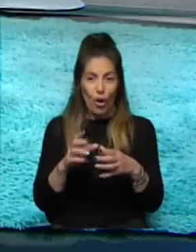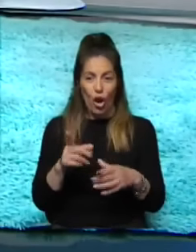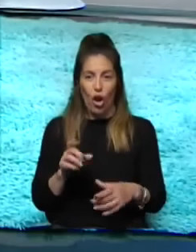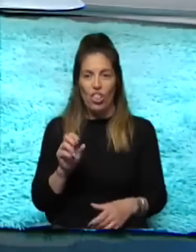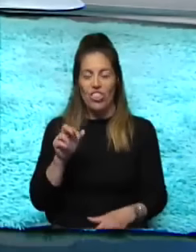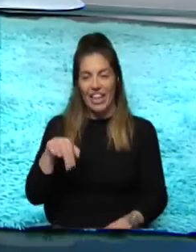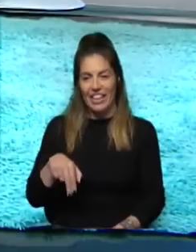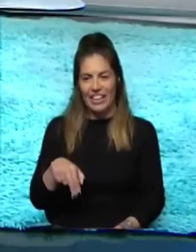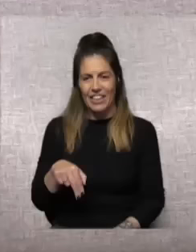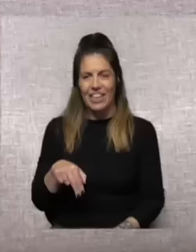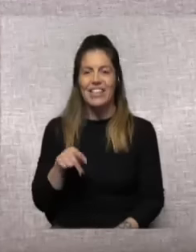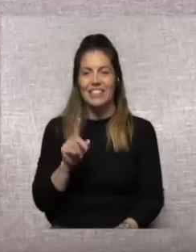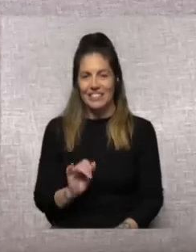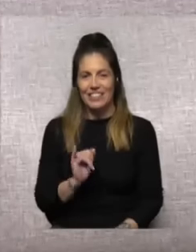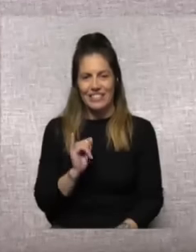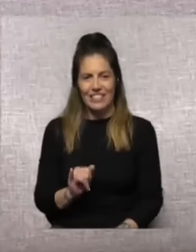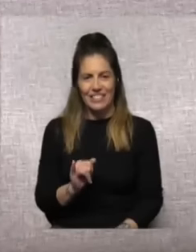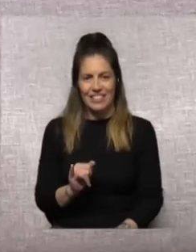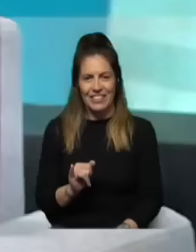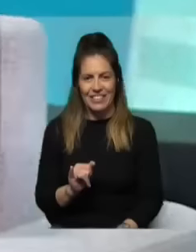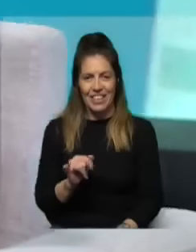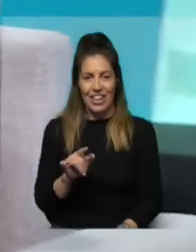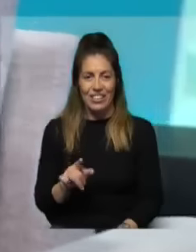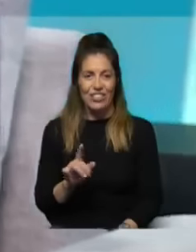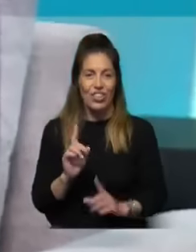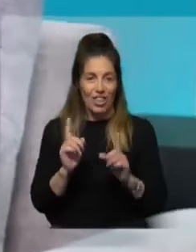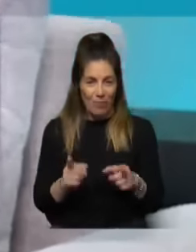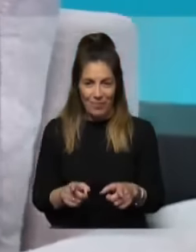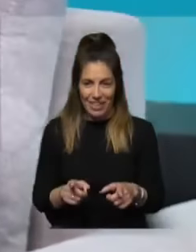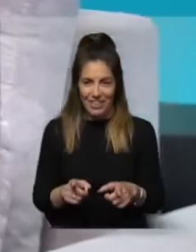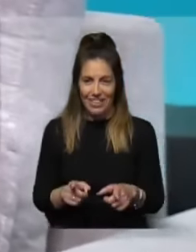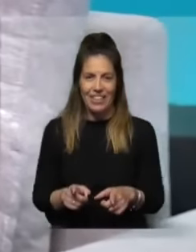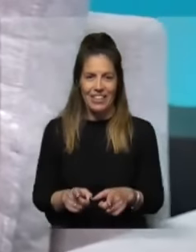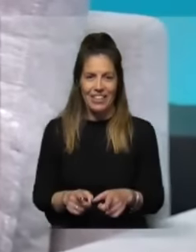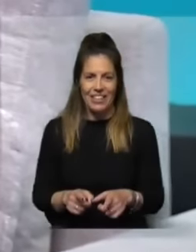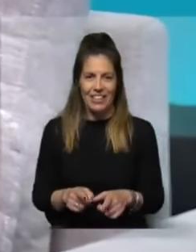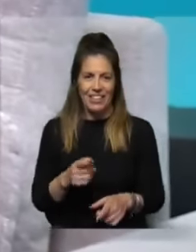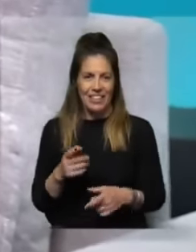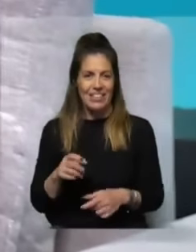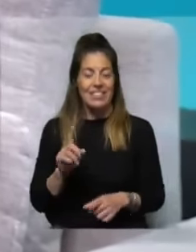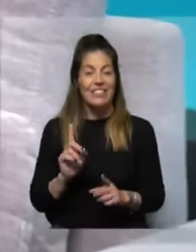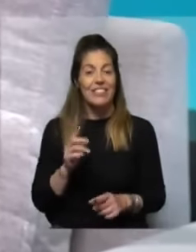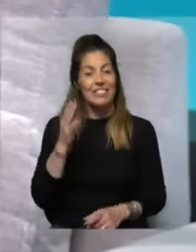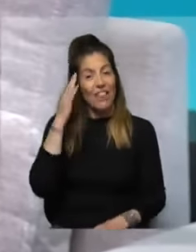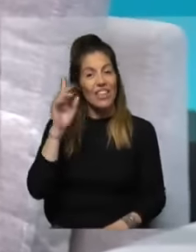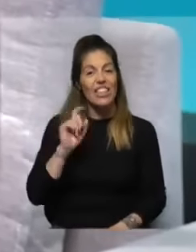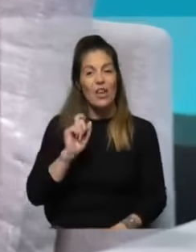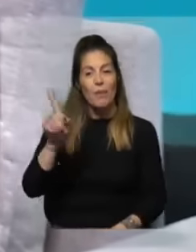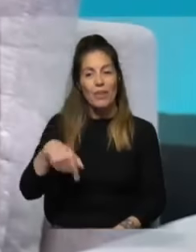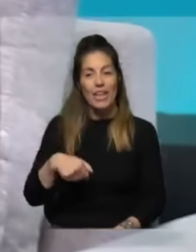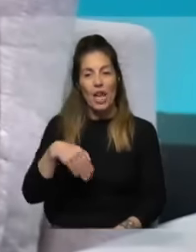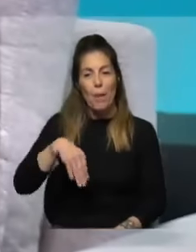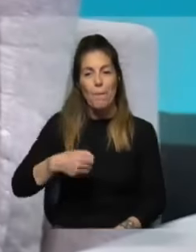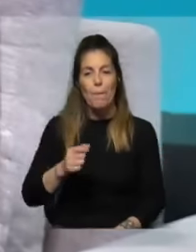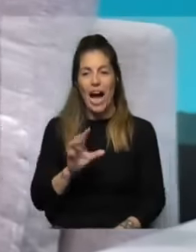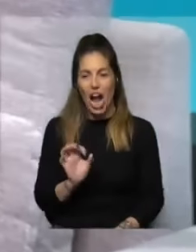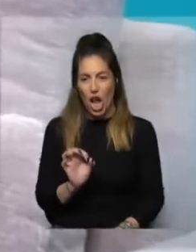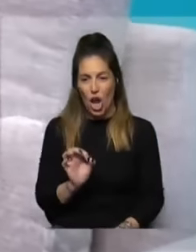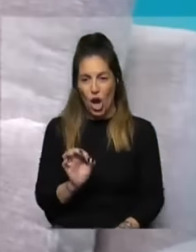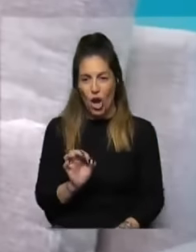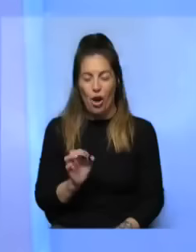Claro que sí. Sí. Así. ¿Vos te pones cholula? Yo también me pongo cholula. Porque ¿sabés quién viene mañana? ¿Quién? Carlos Malo.